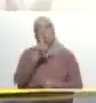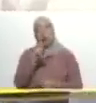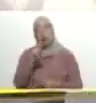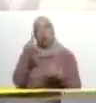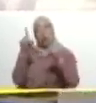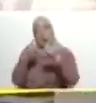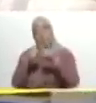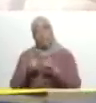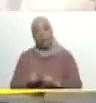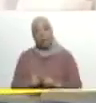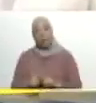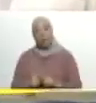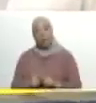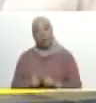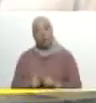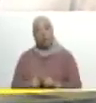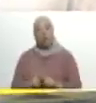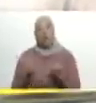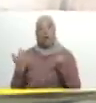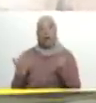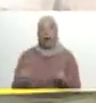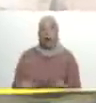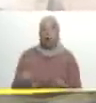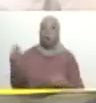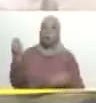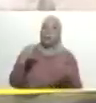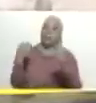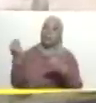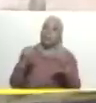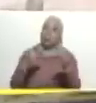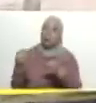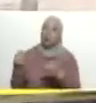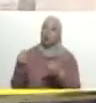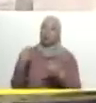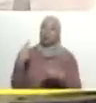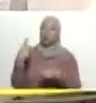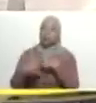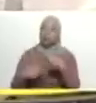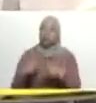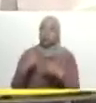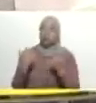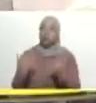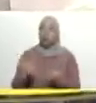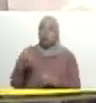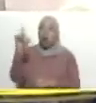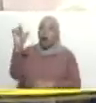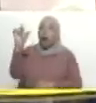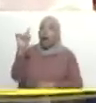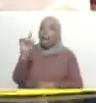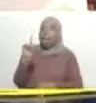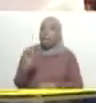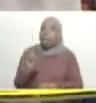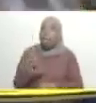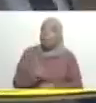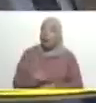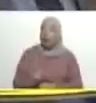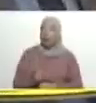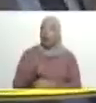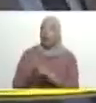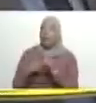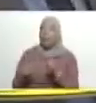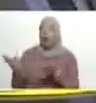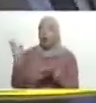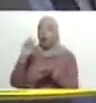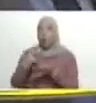ha aumentado y estos precios han aumentado a niveles astronómicos, y aunque hayan bajado, sin embargo pueden